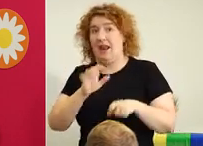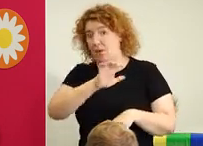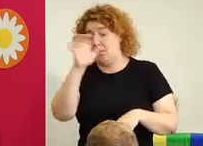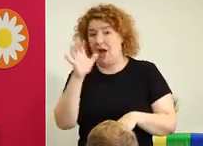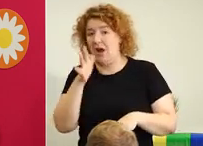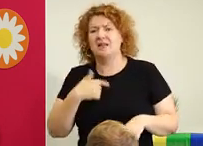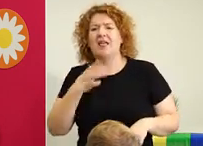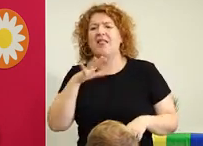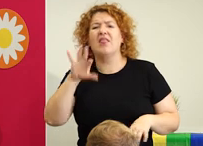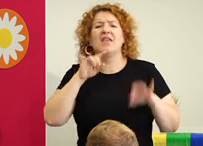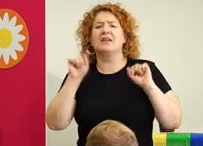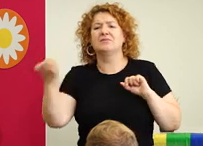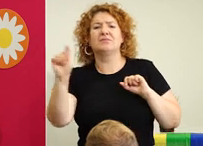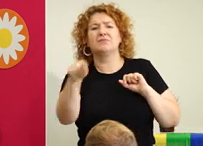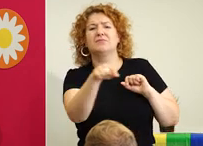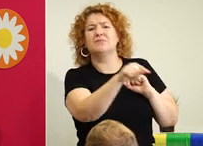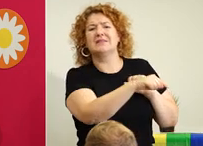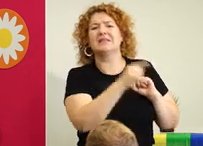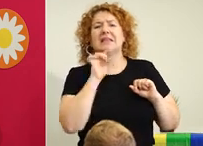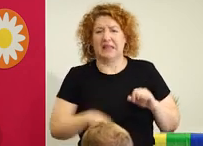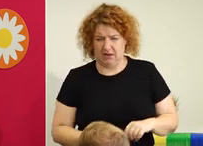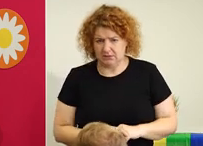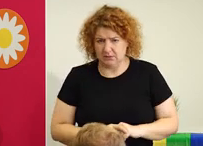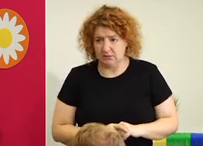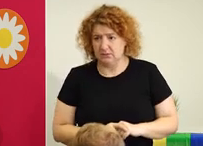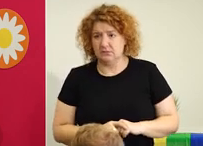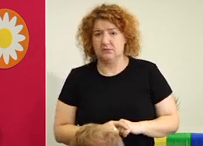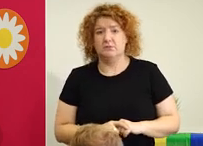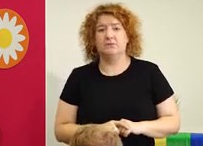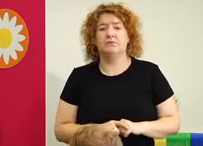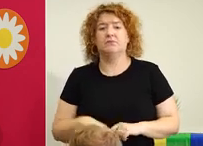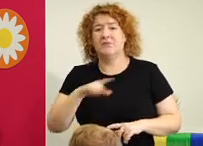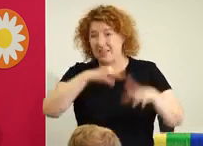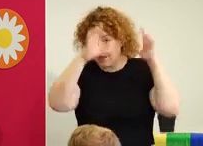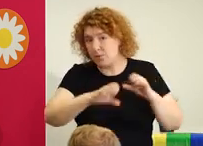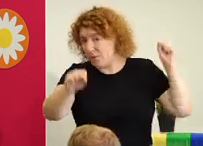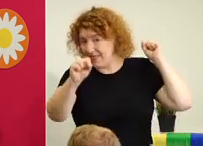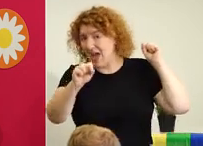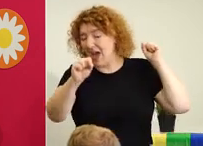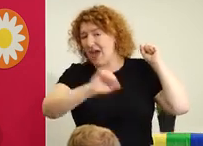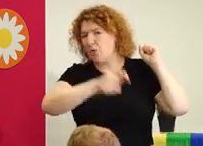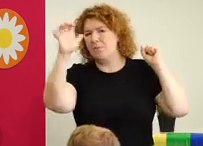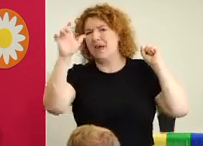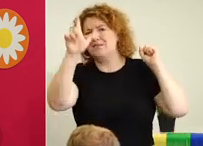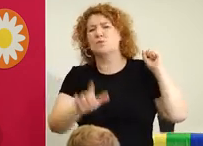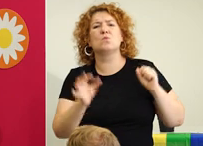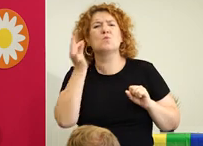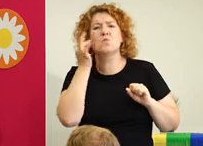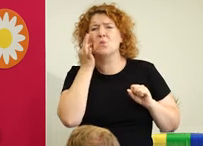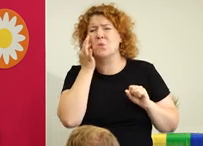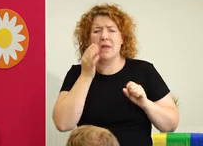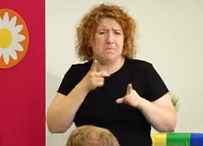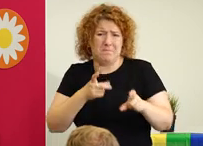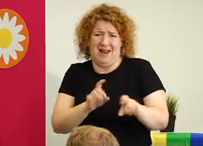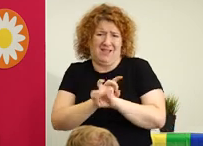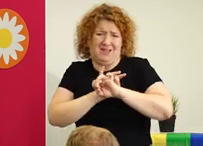van a ser las personas que estén al frente de las principales instituciones. Nos han situado al frente de la diplomacia europea a una mujer